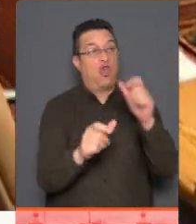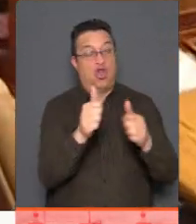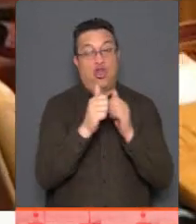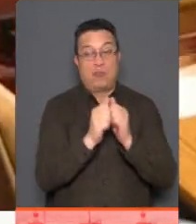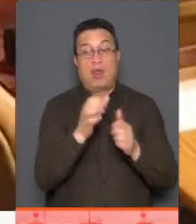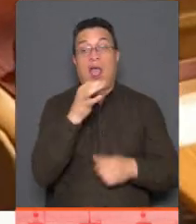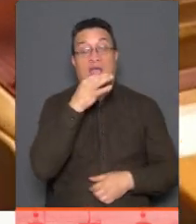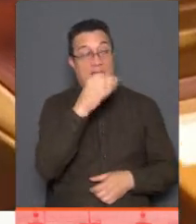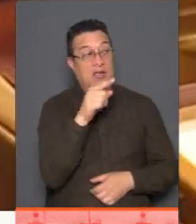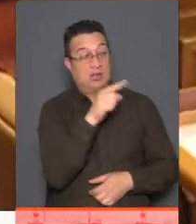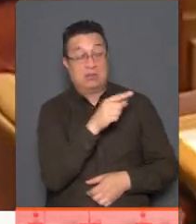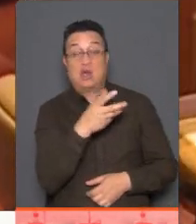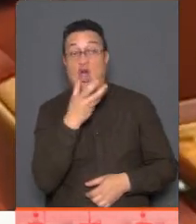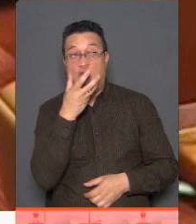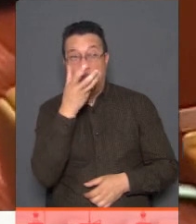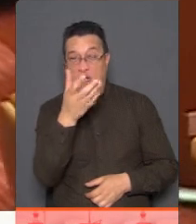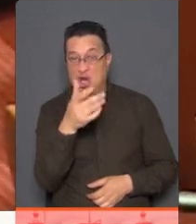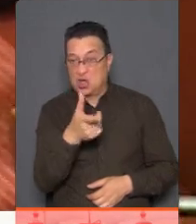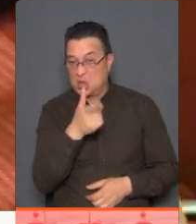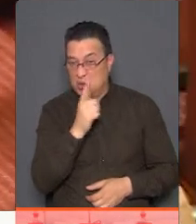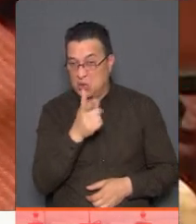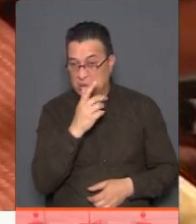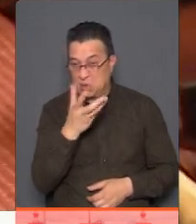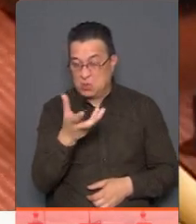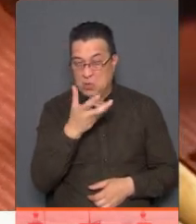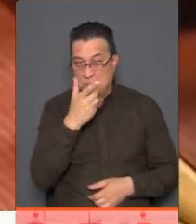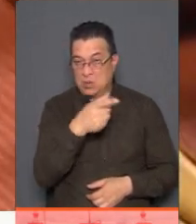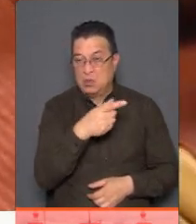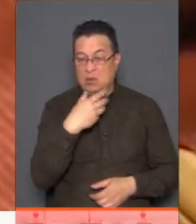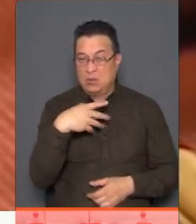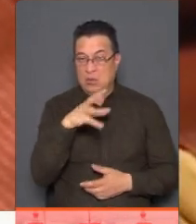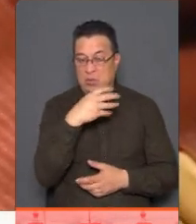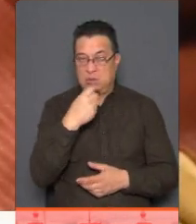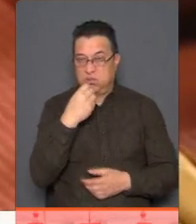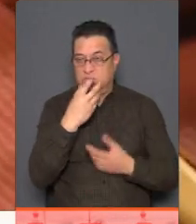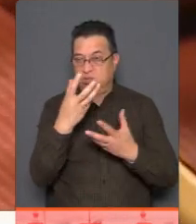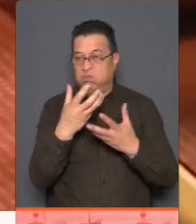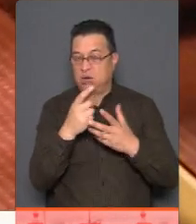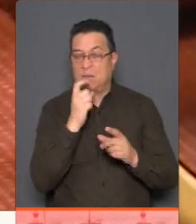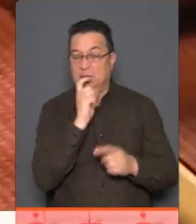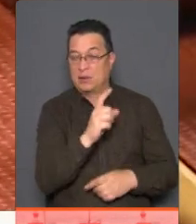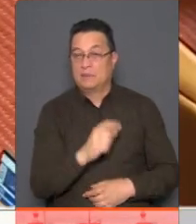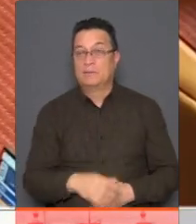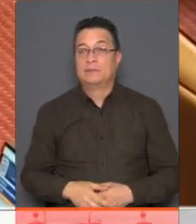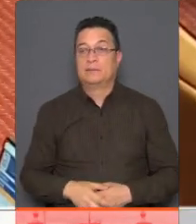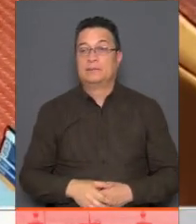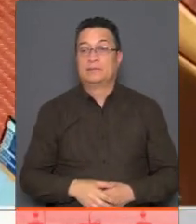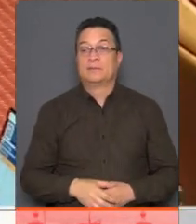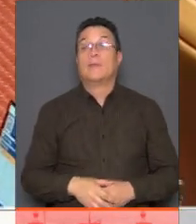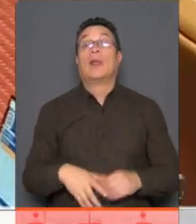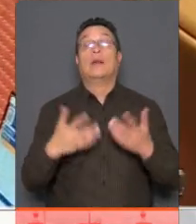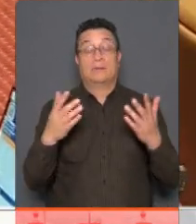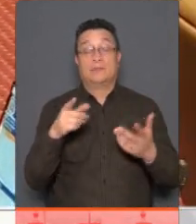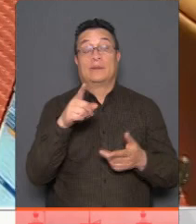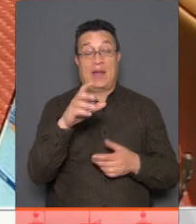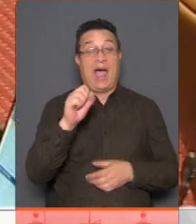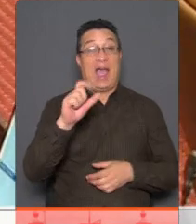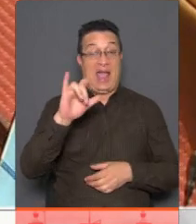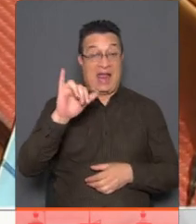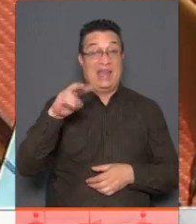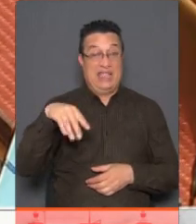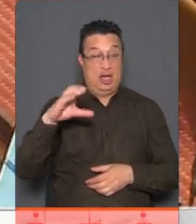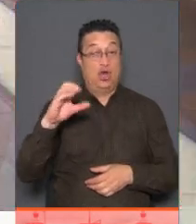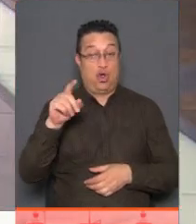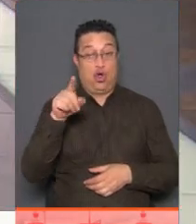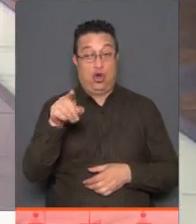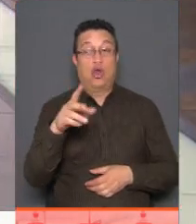tenía hálito alcohólico o olor a pueblo, como él mismo dijo. O sea, y Alinco es un viejo, como